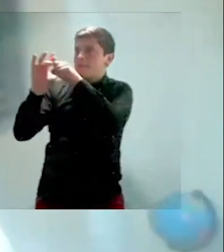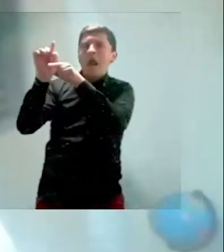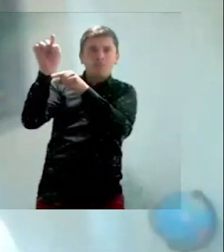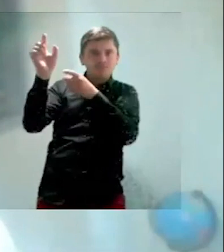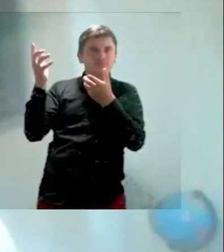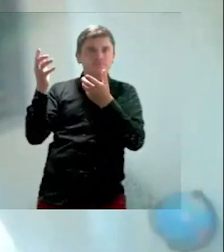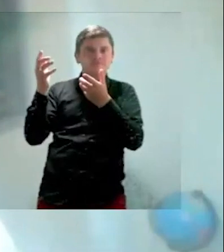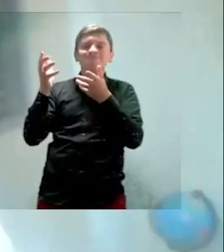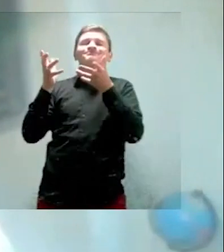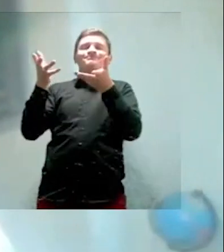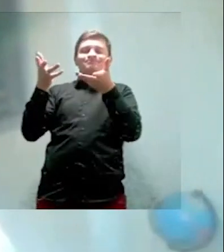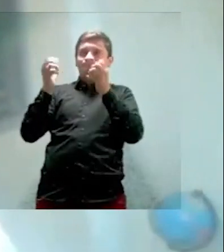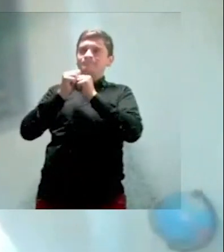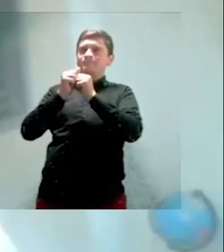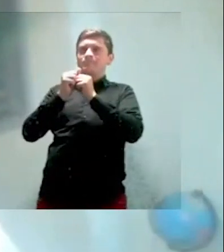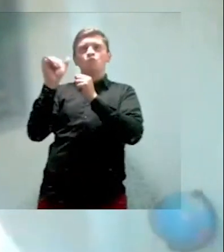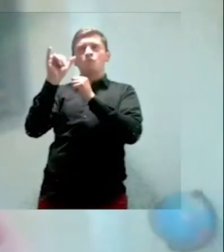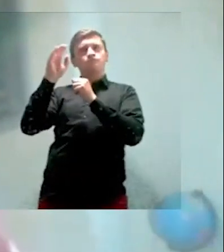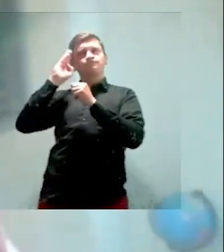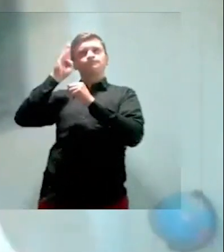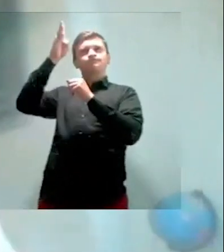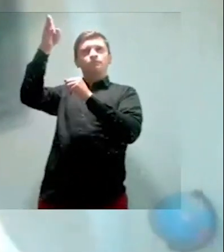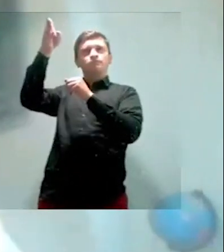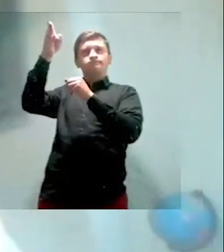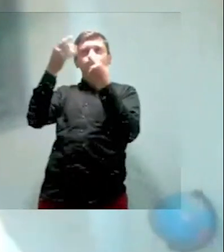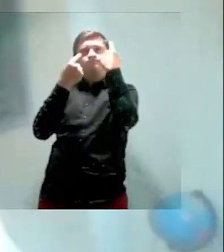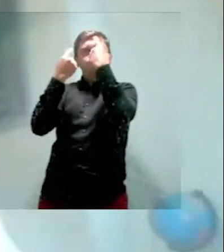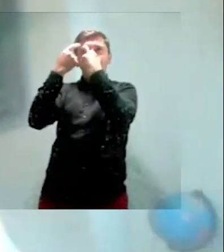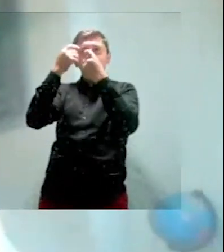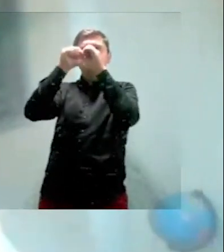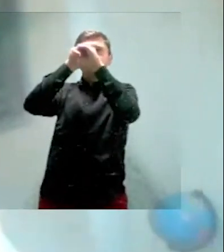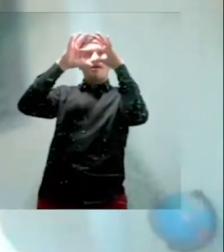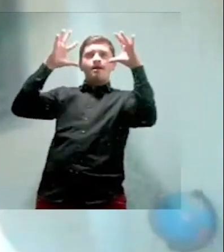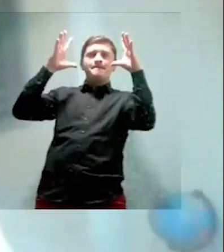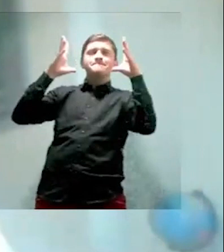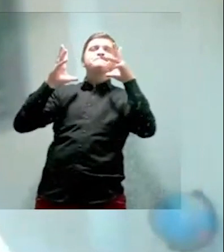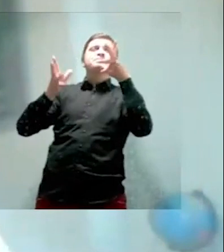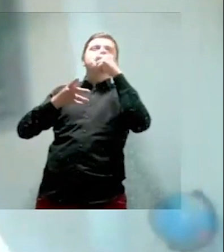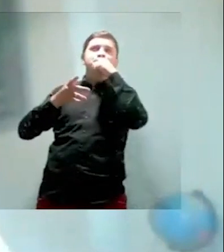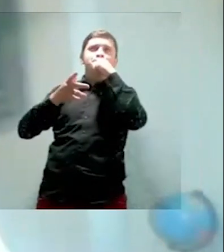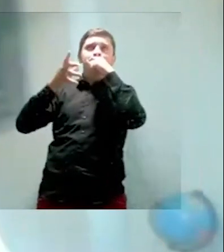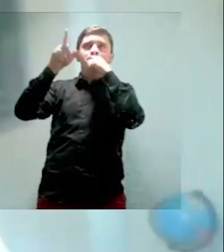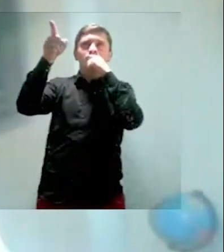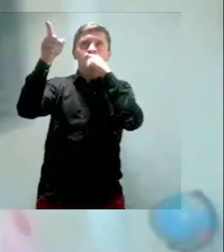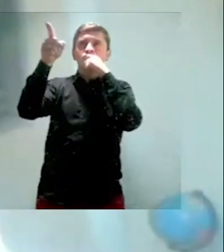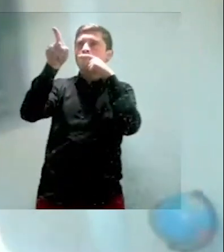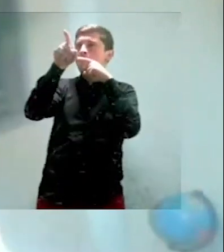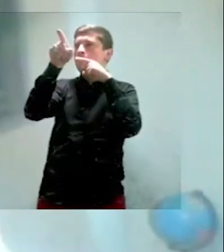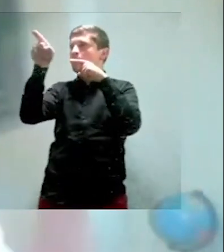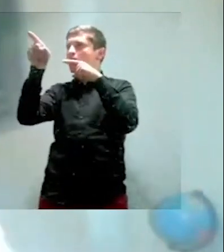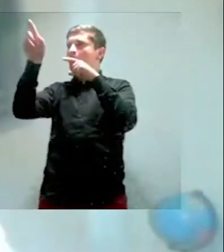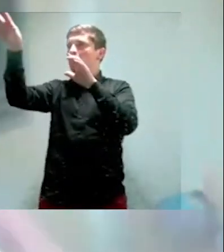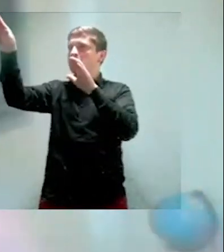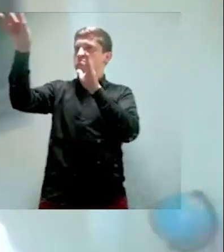digamos hacer una confrontación de lo que se hace por fuera y lo que debe hacerse aquí. En muchas